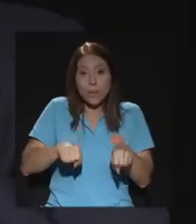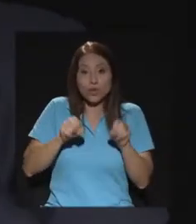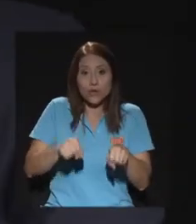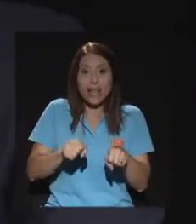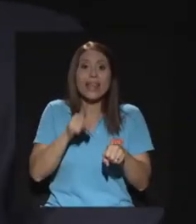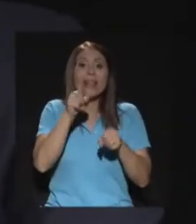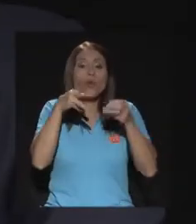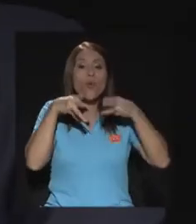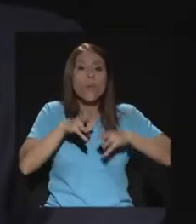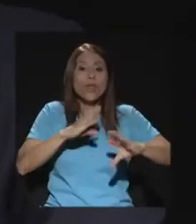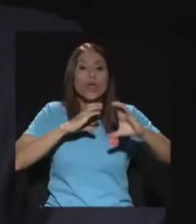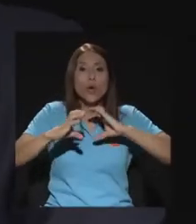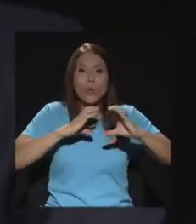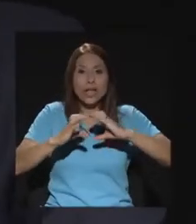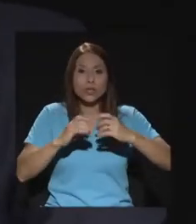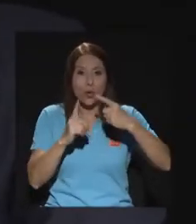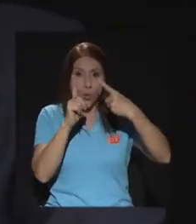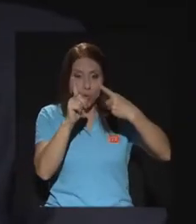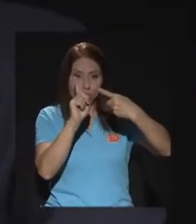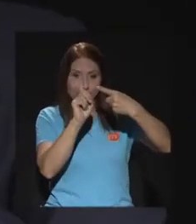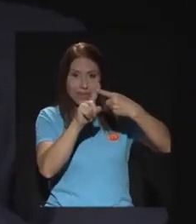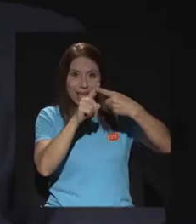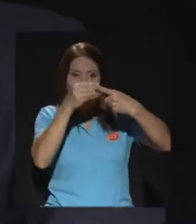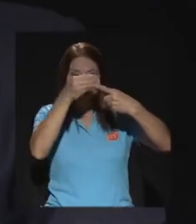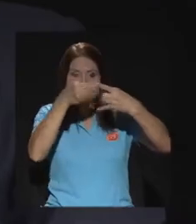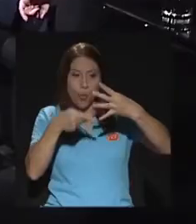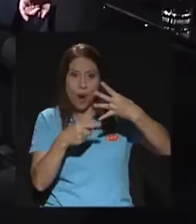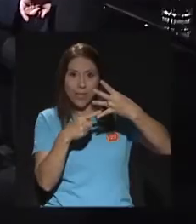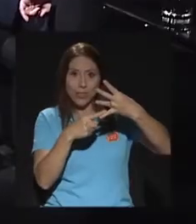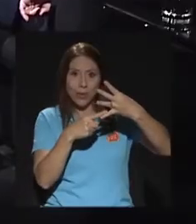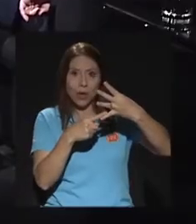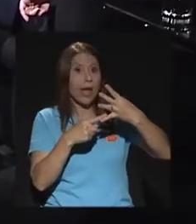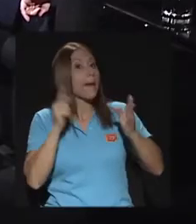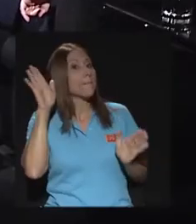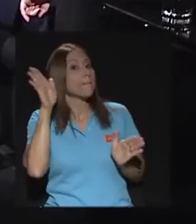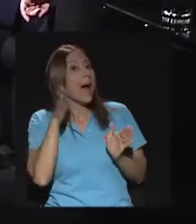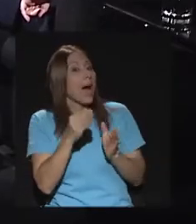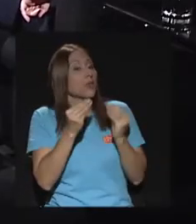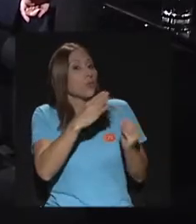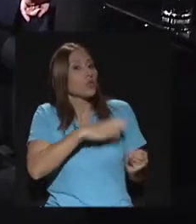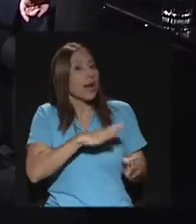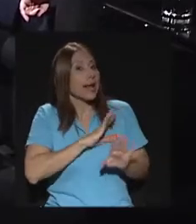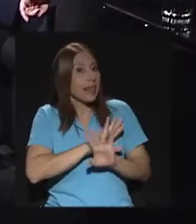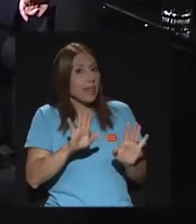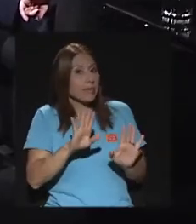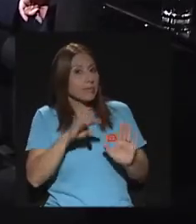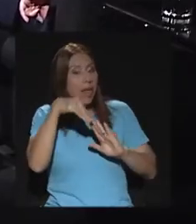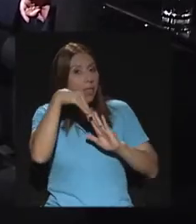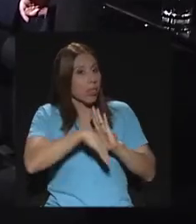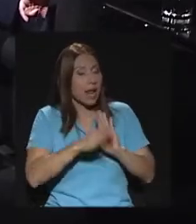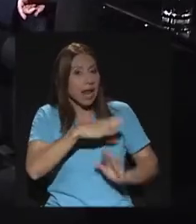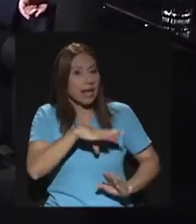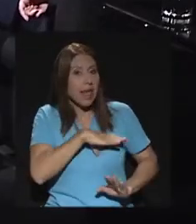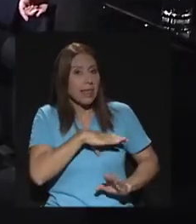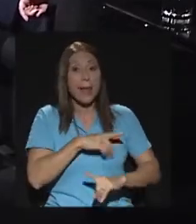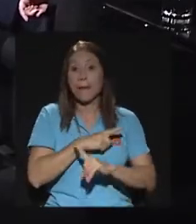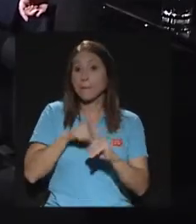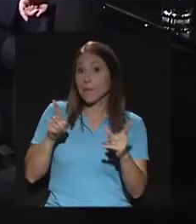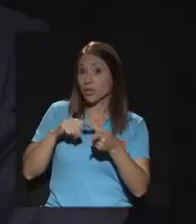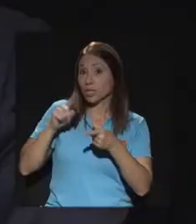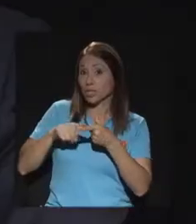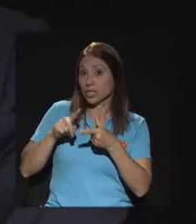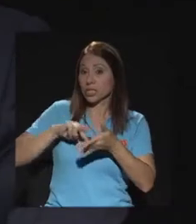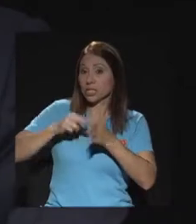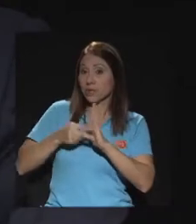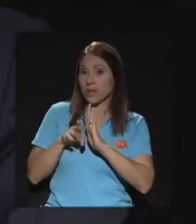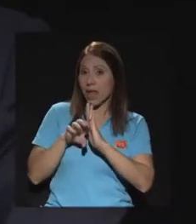concesionario que podría tener hasta 4 canales. O sea, bajando muchísimo la calidad. Bajando muchísimo la calidad. Para poner un ejemplo, entonces sería